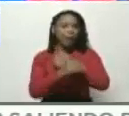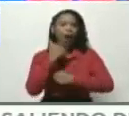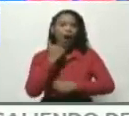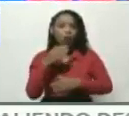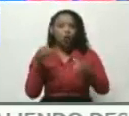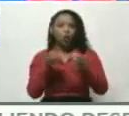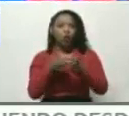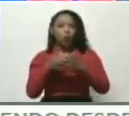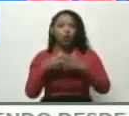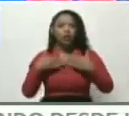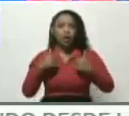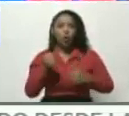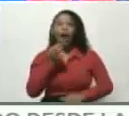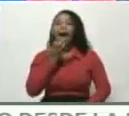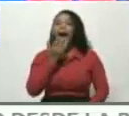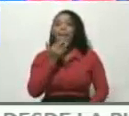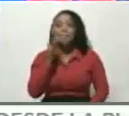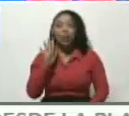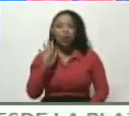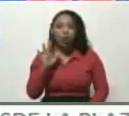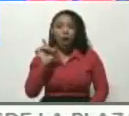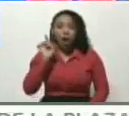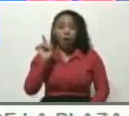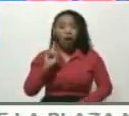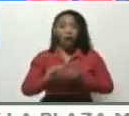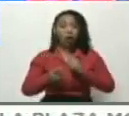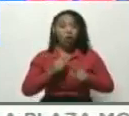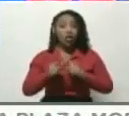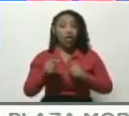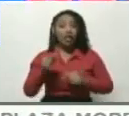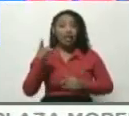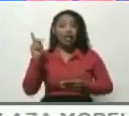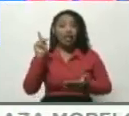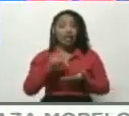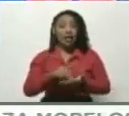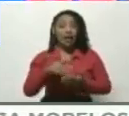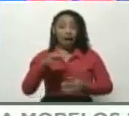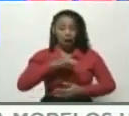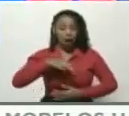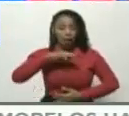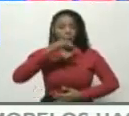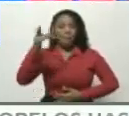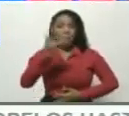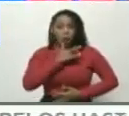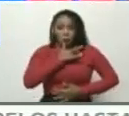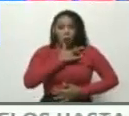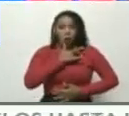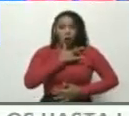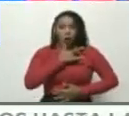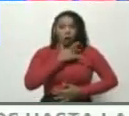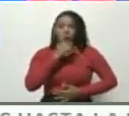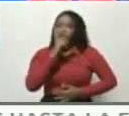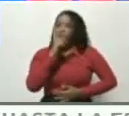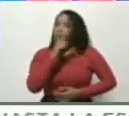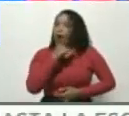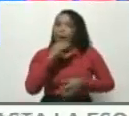sector salud, por ejemplo, es una cosa que llega al alma, que no tiene explicación.